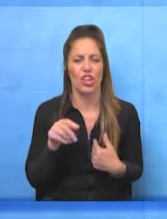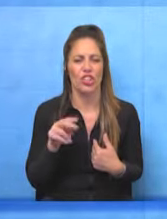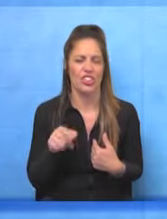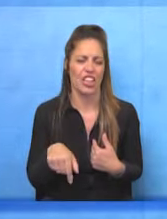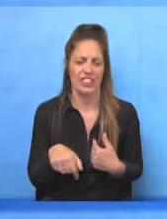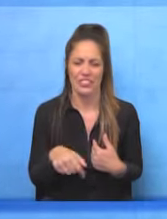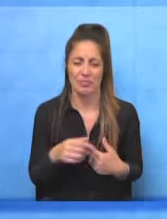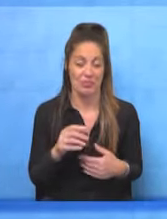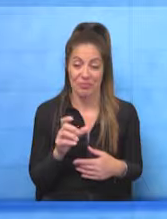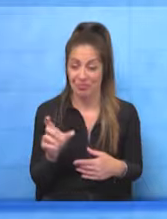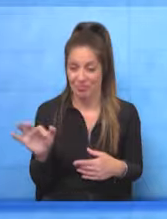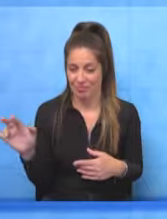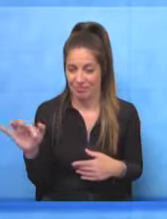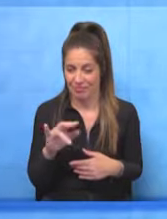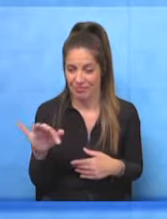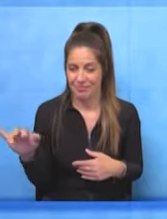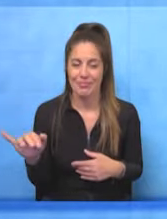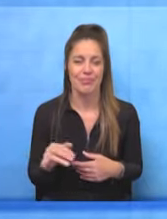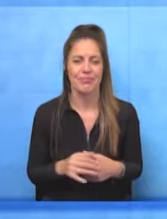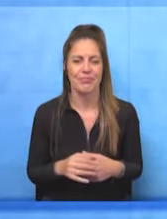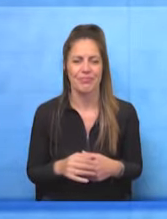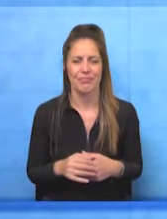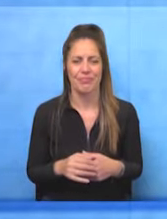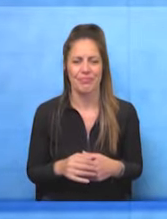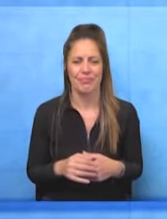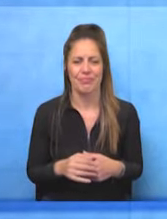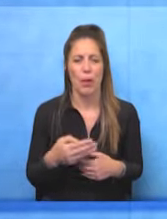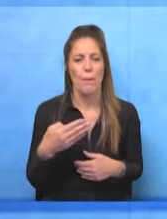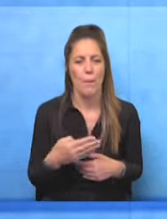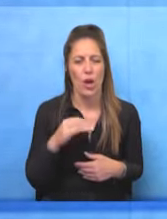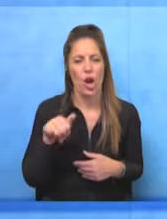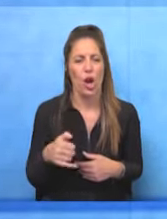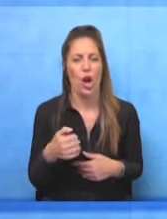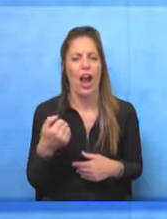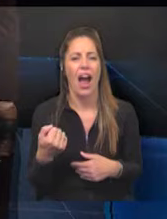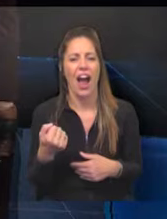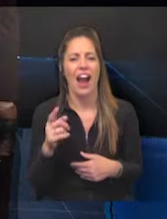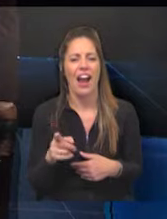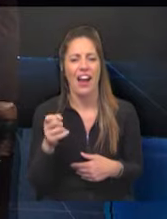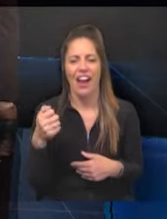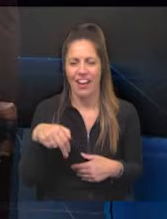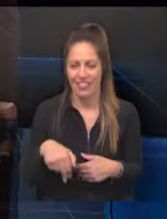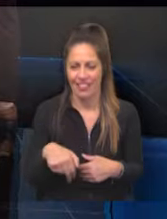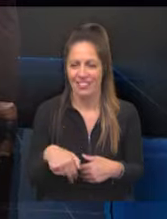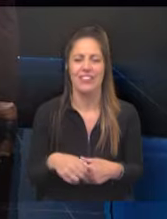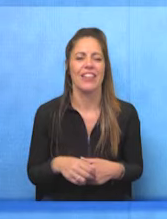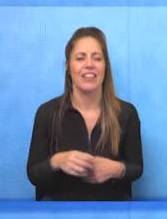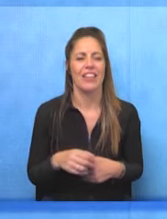goran a a gor